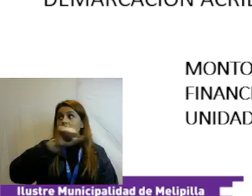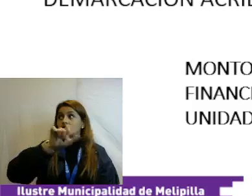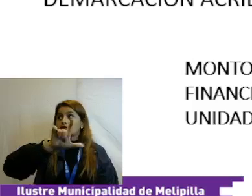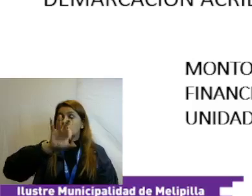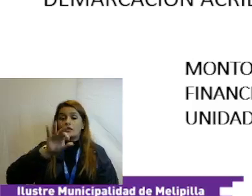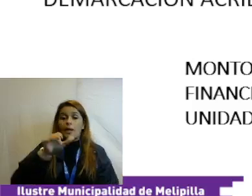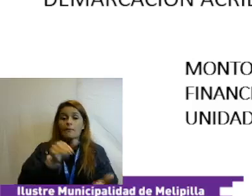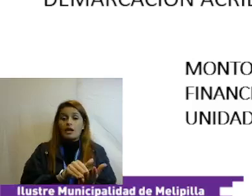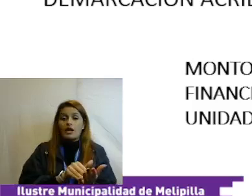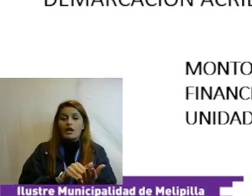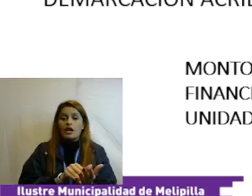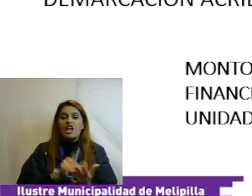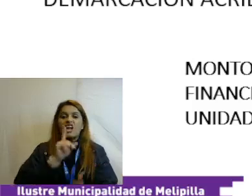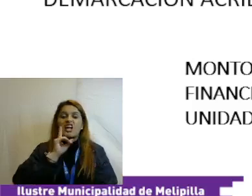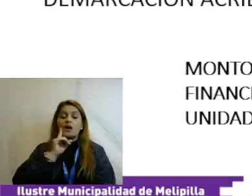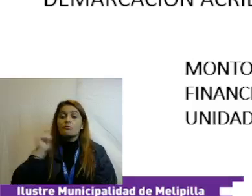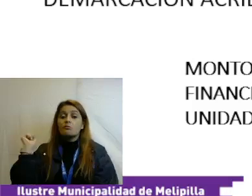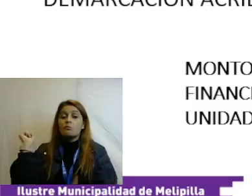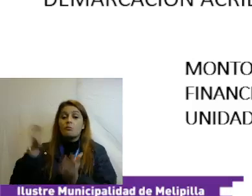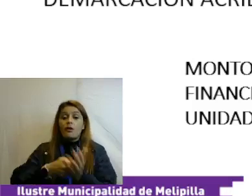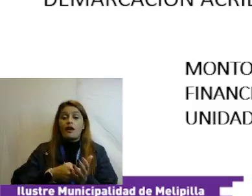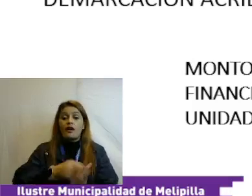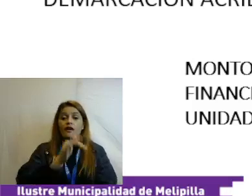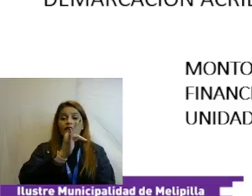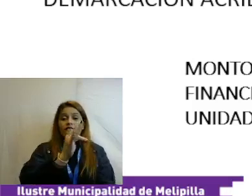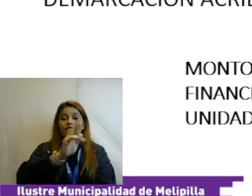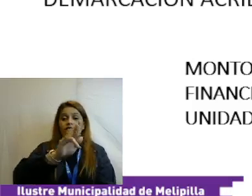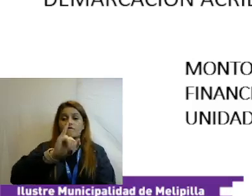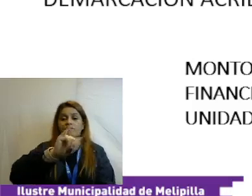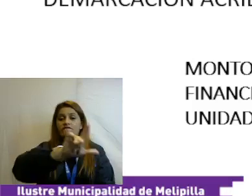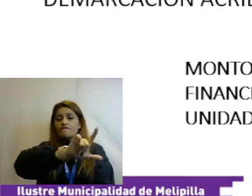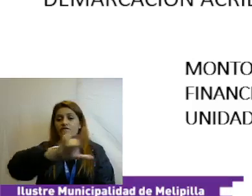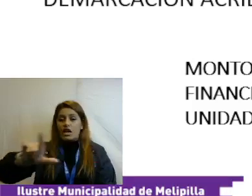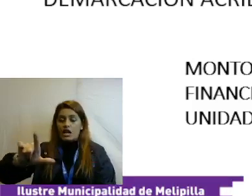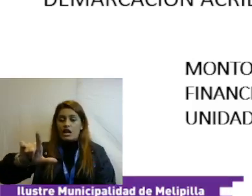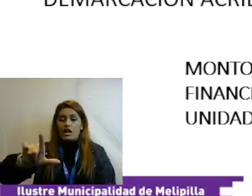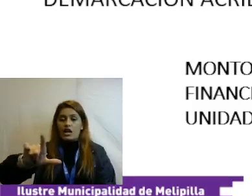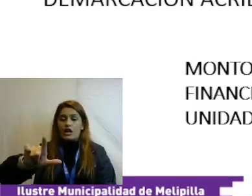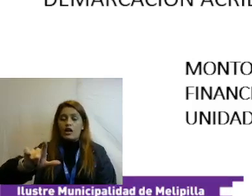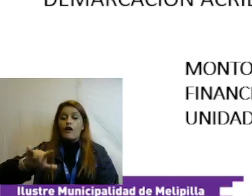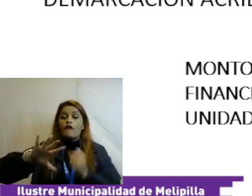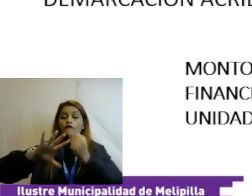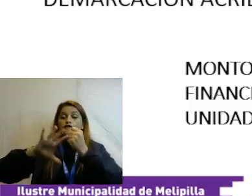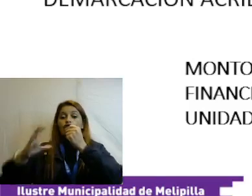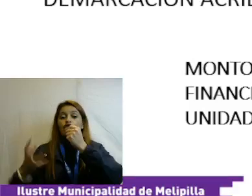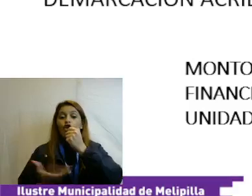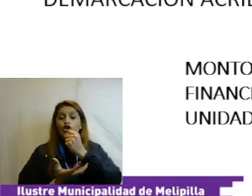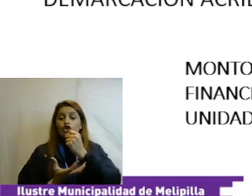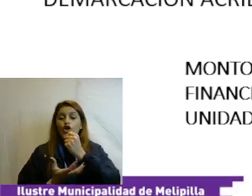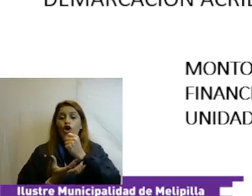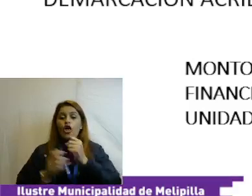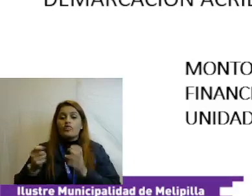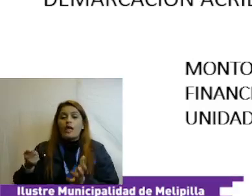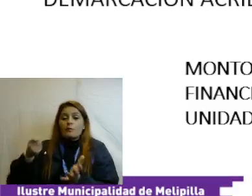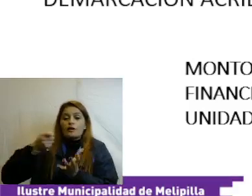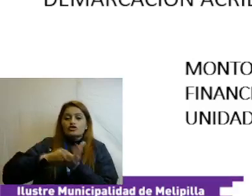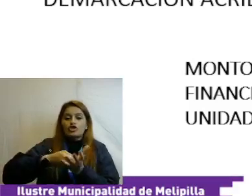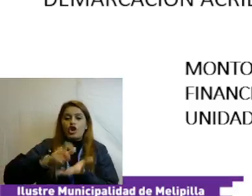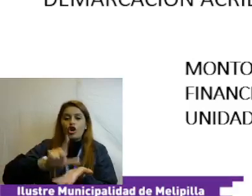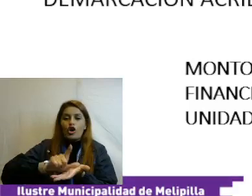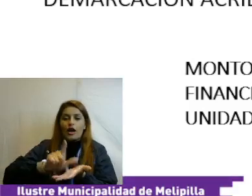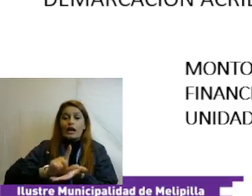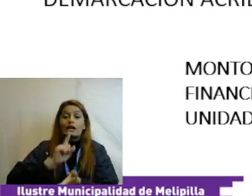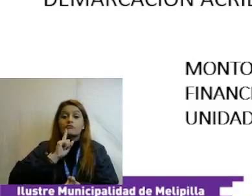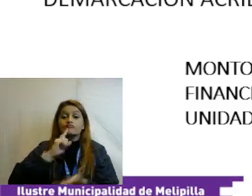93.670.000 pesos. El financiamiento corresponde al gobierno regional mediante el FRIR, que es el Fondo Regional de Inversión Local, y la unidad técnica en este